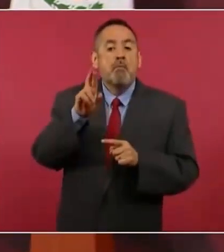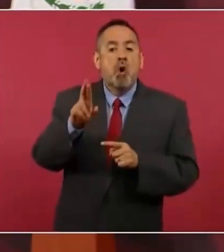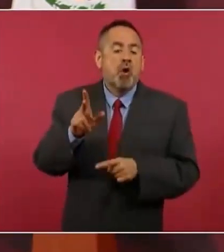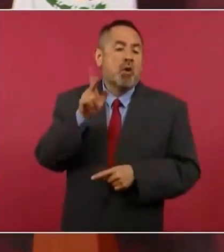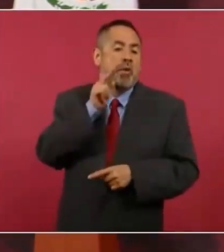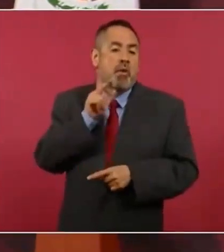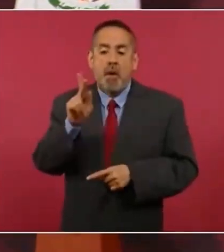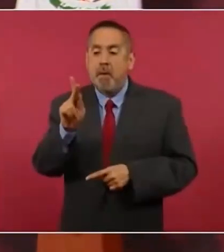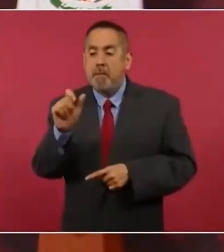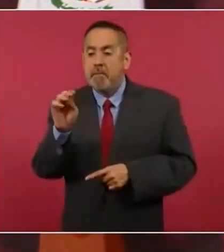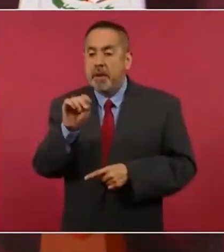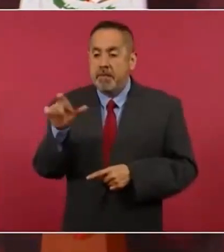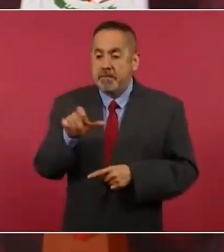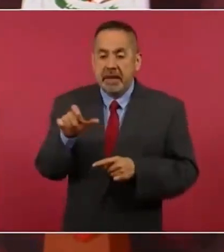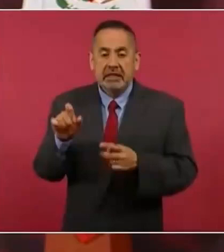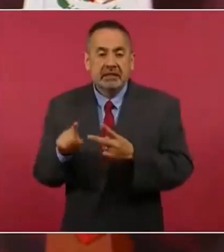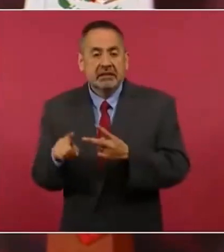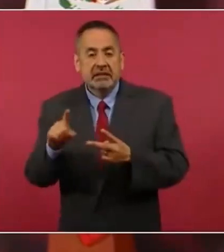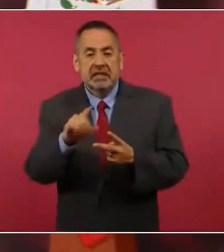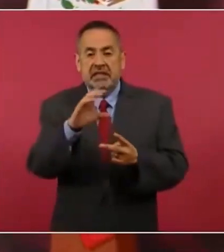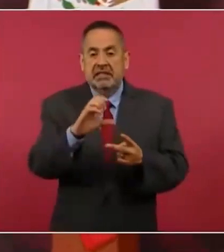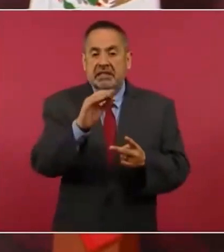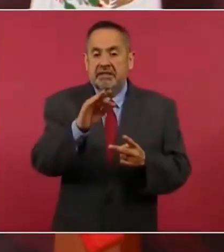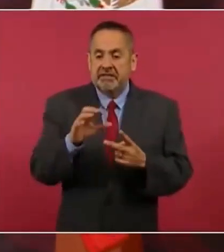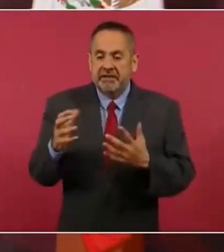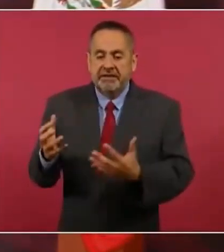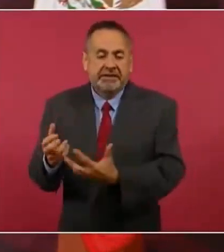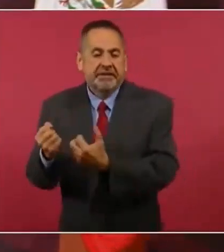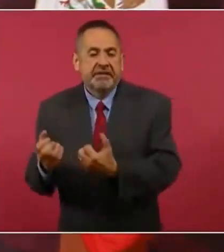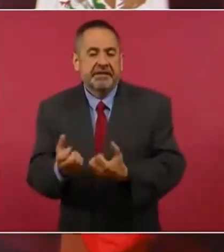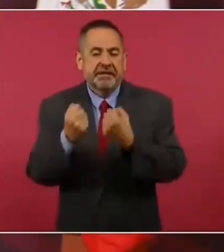a Pemex y a la Comisión Federal de Electricidad.